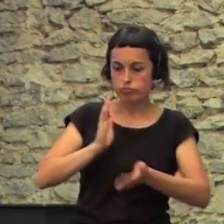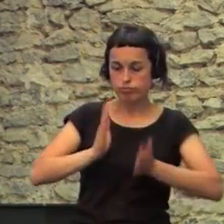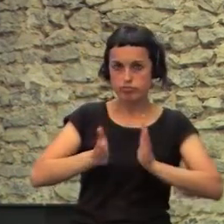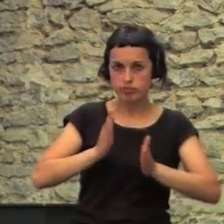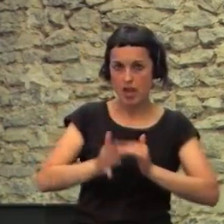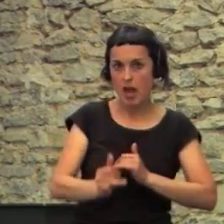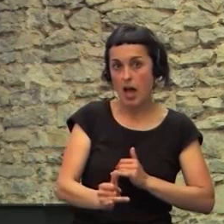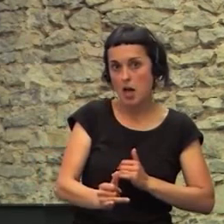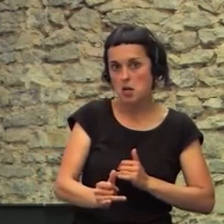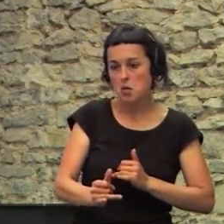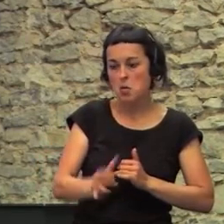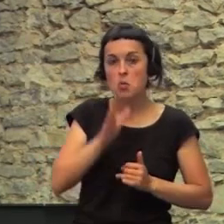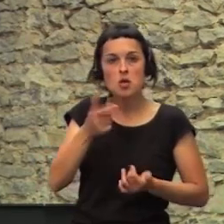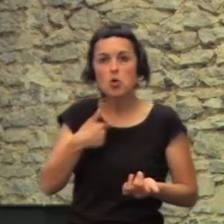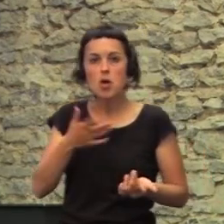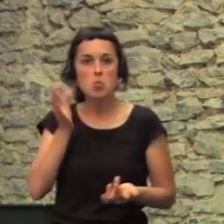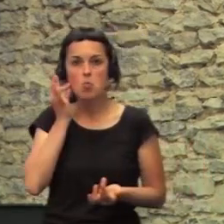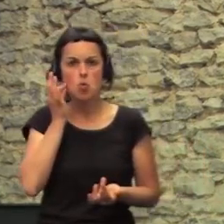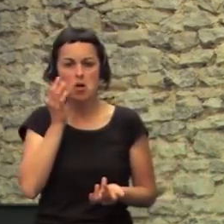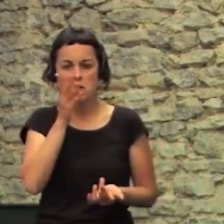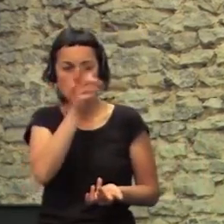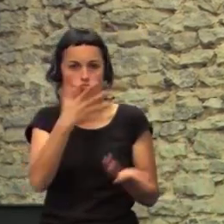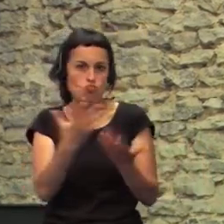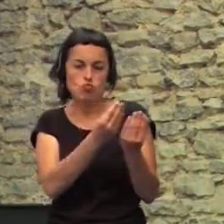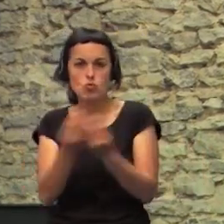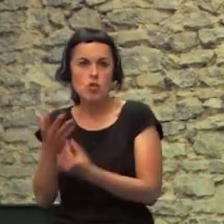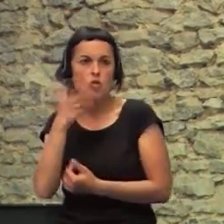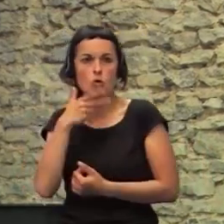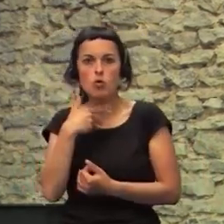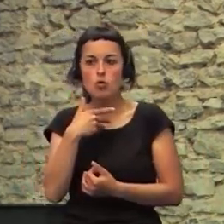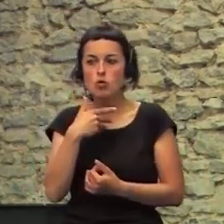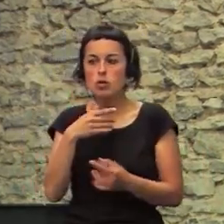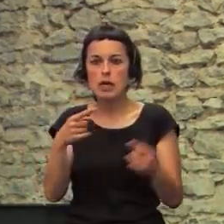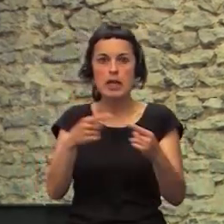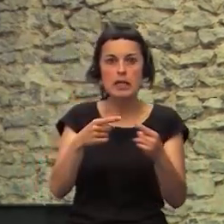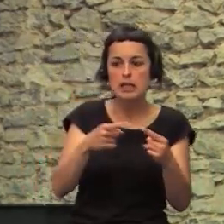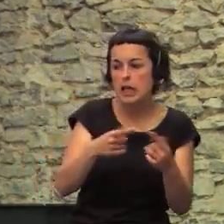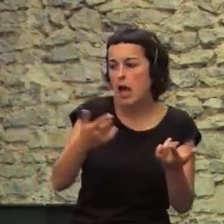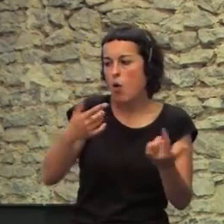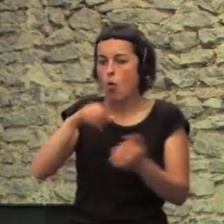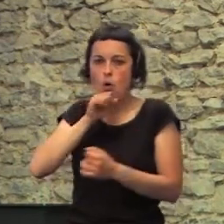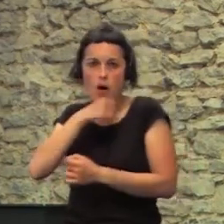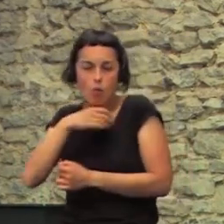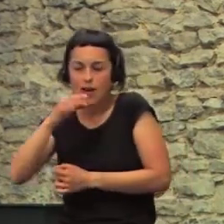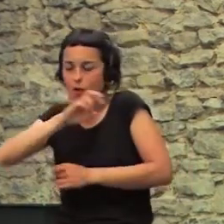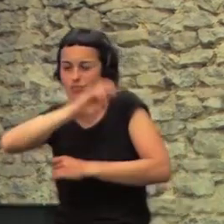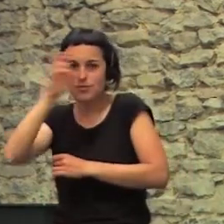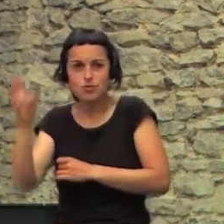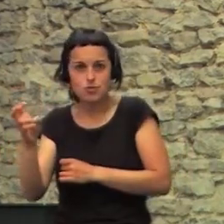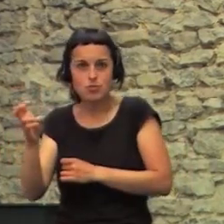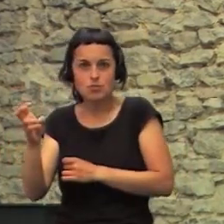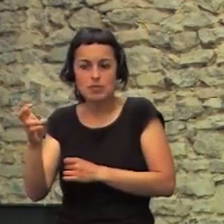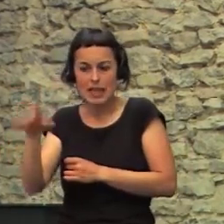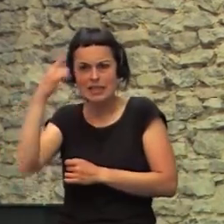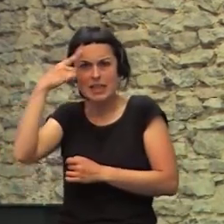Hay muchas mujeres que yo conozco que sus tías, sus otras tías, su abuela no pasaron nunca por... y sabían que tenían una forma de intersexualidad y nunca fueron al